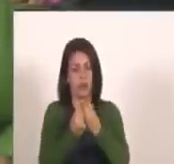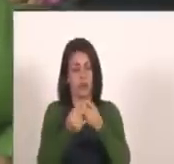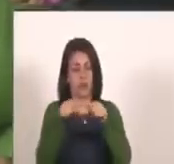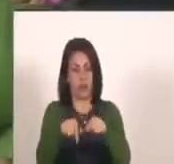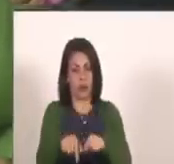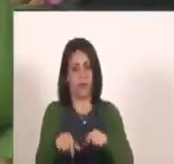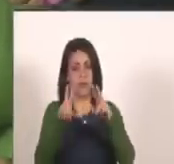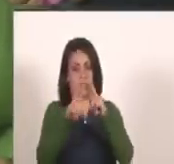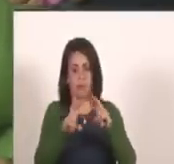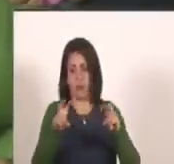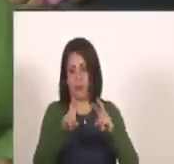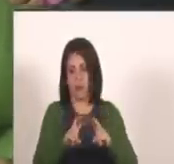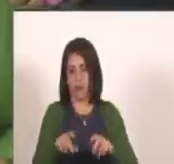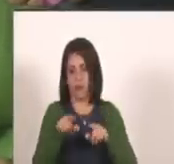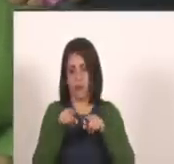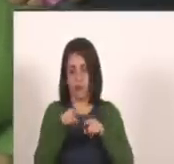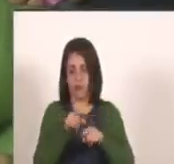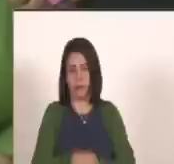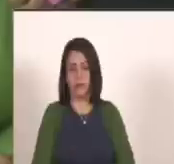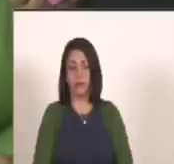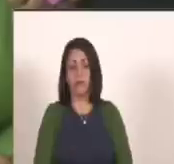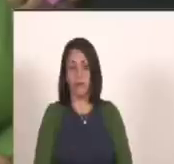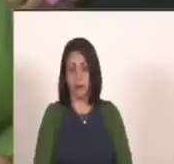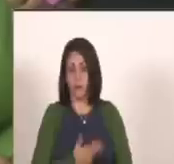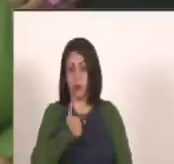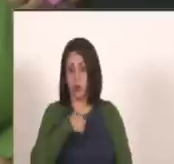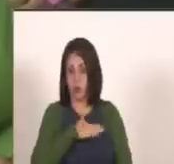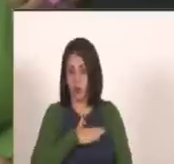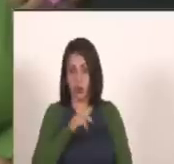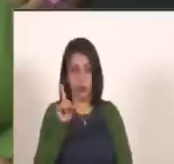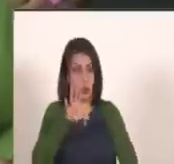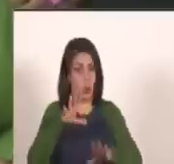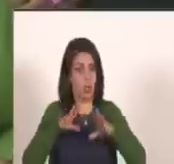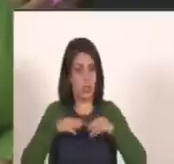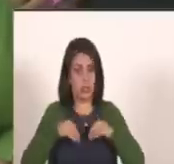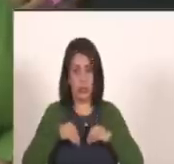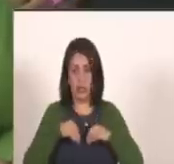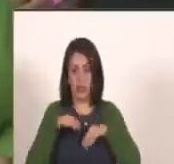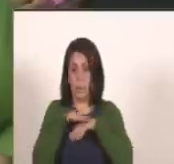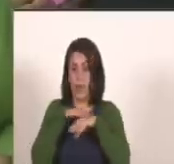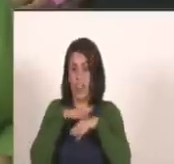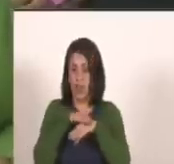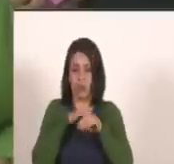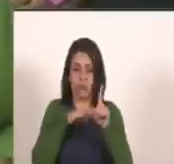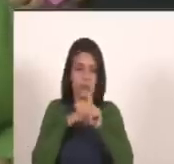cabo la investigación. Estamos dispuestos a no aceptar una simple